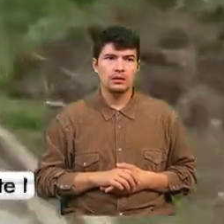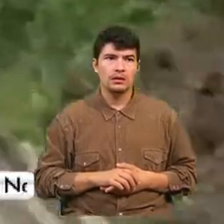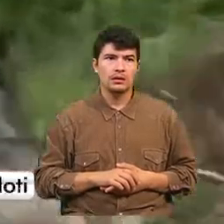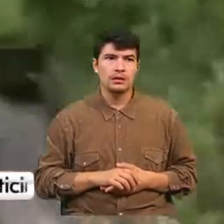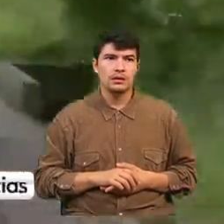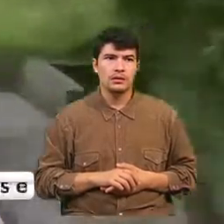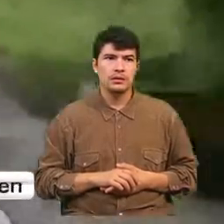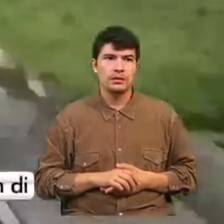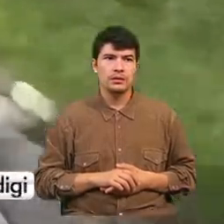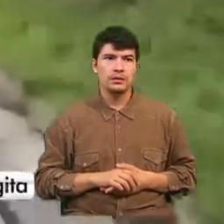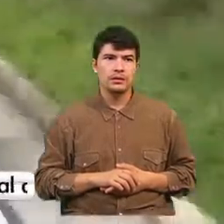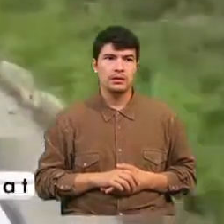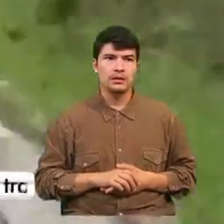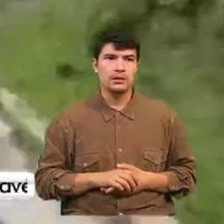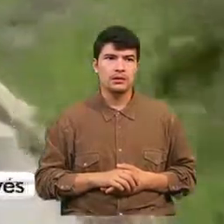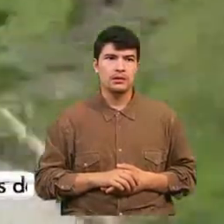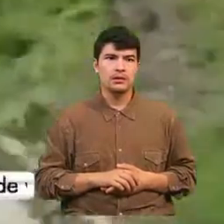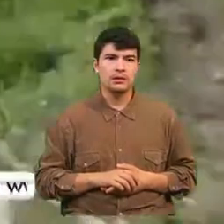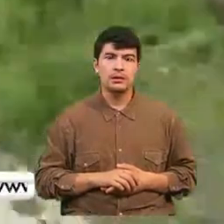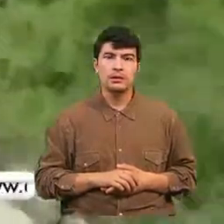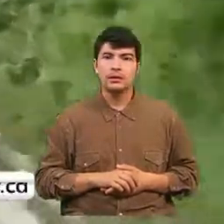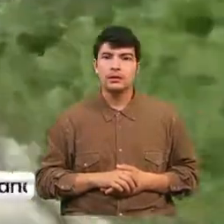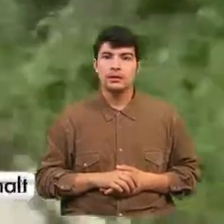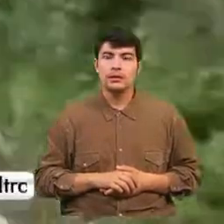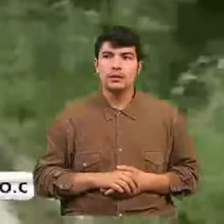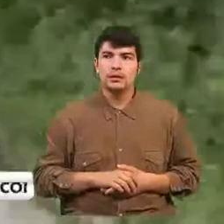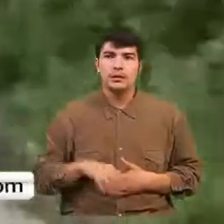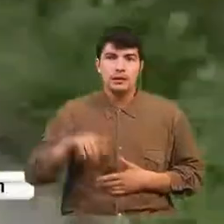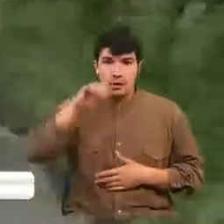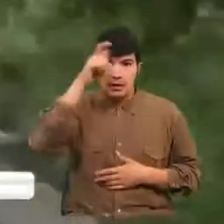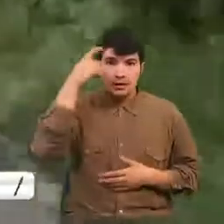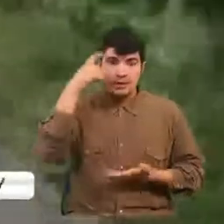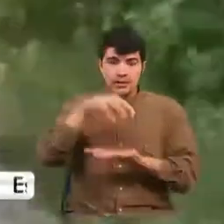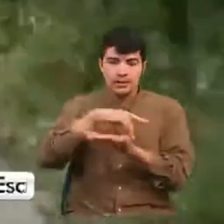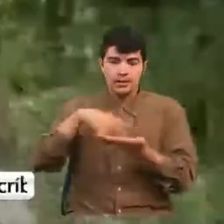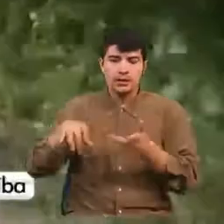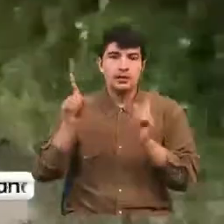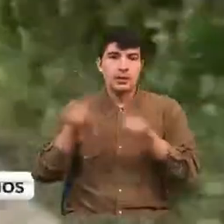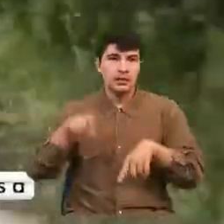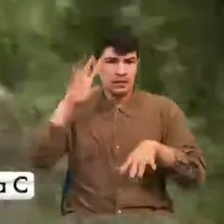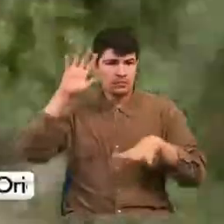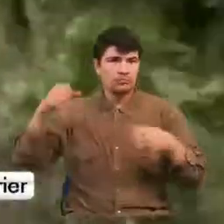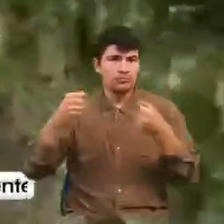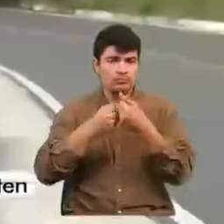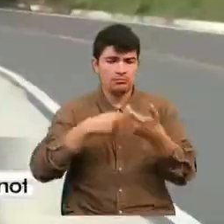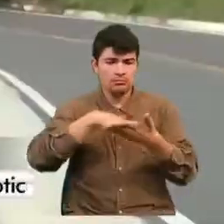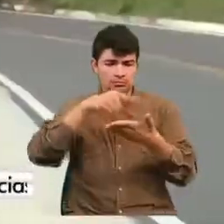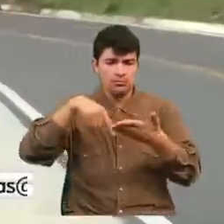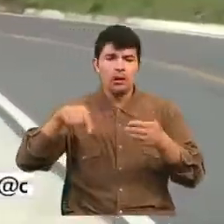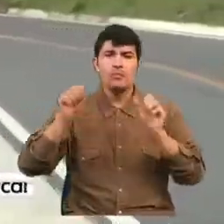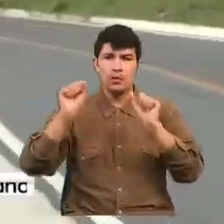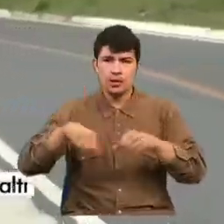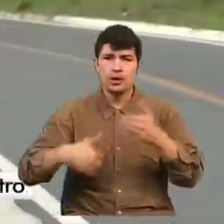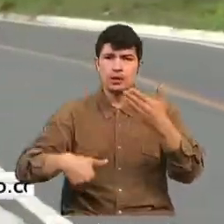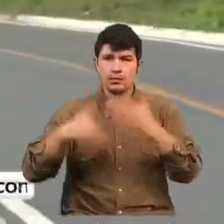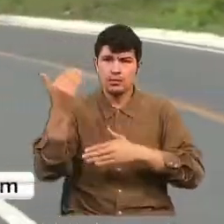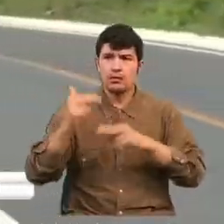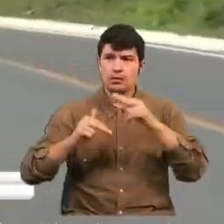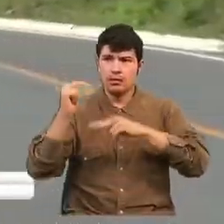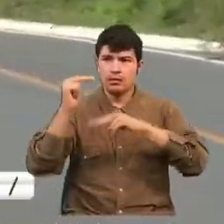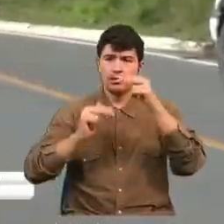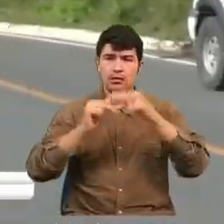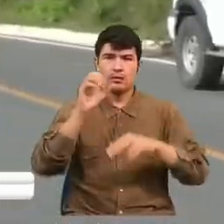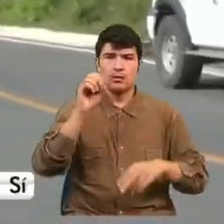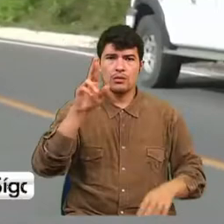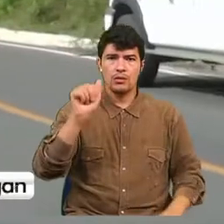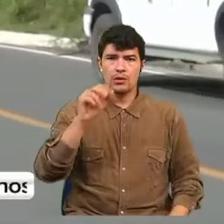referiremos. Además de estas obras, el gobierno de Santander también firmará convenios para el inicio de las vías Hoyo del Aire, Chipatá,